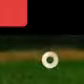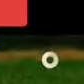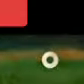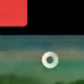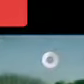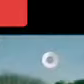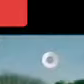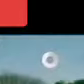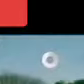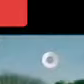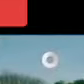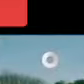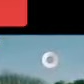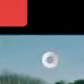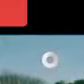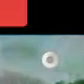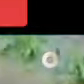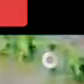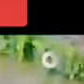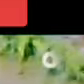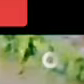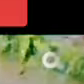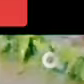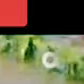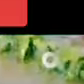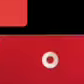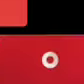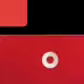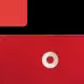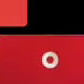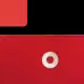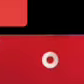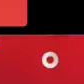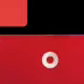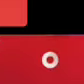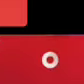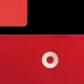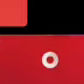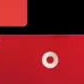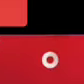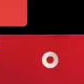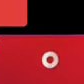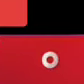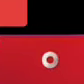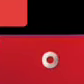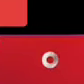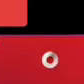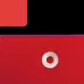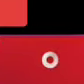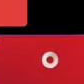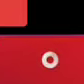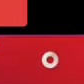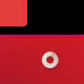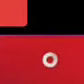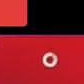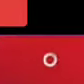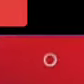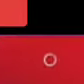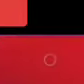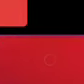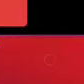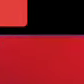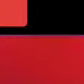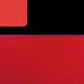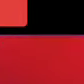los cultivos. Se trata de 11 empresas privadas que operan 28 parques eólicos en Oaxaca,